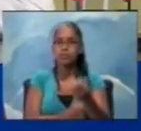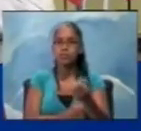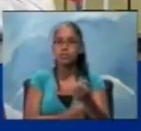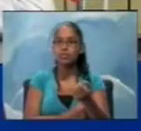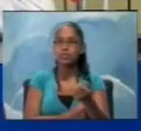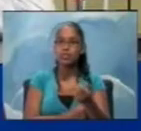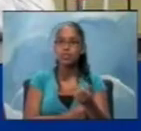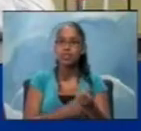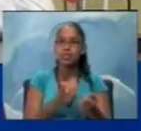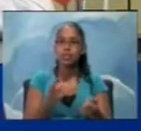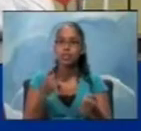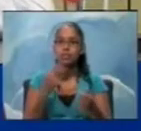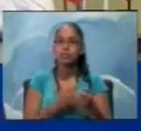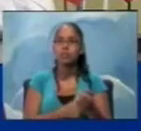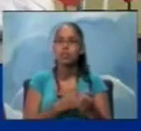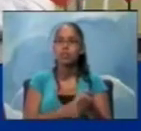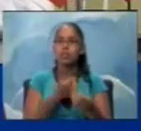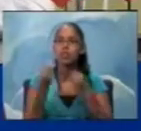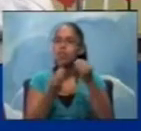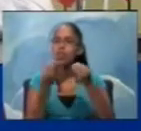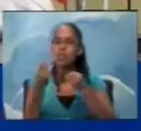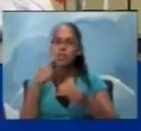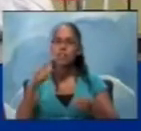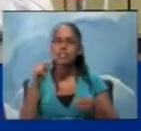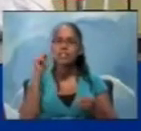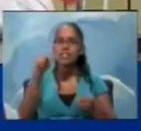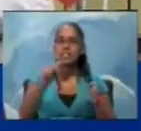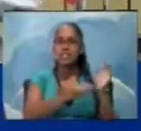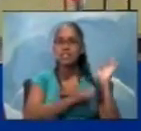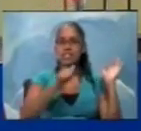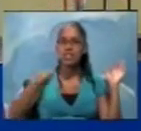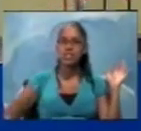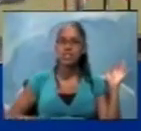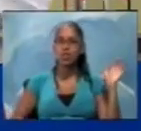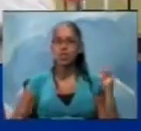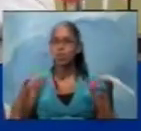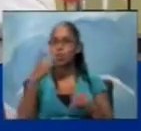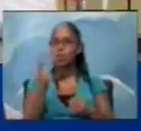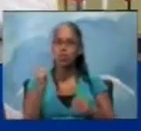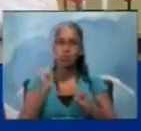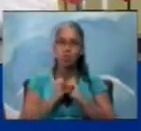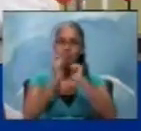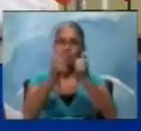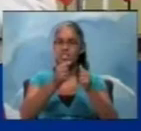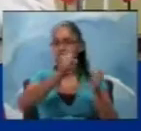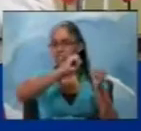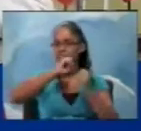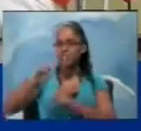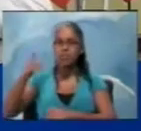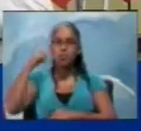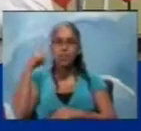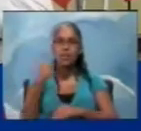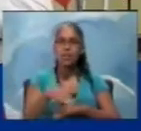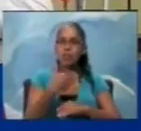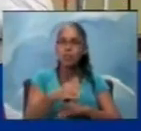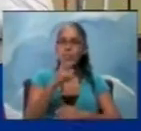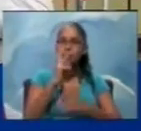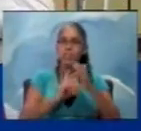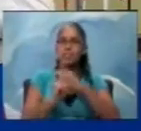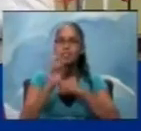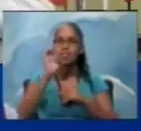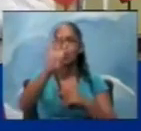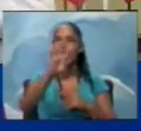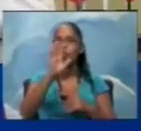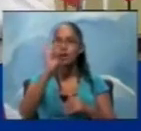Hermano Cáceres, ¿cómo les decía el Señor cuando empezó a echarlos para afuera? Versículo